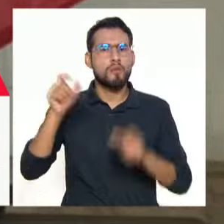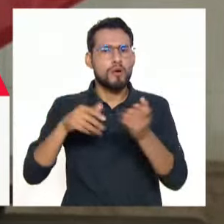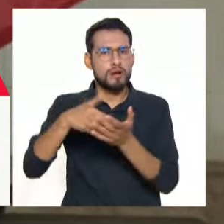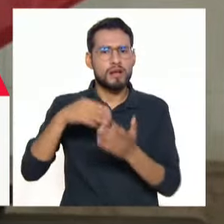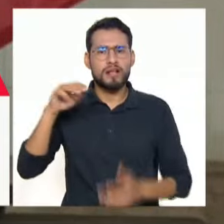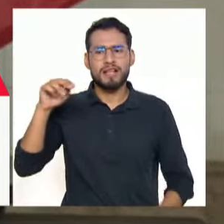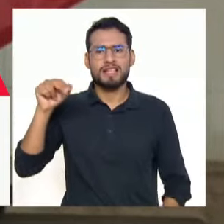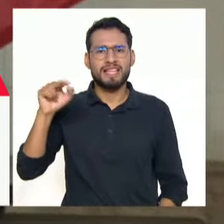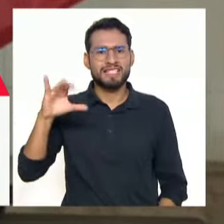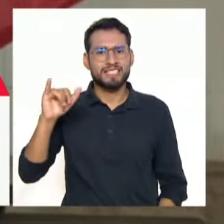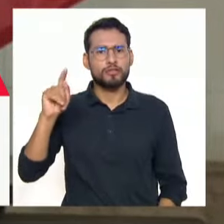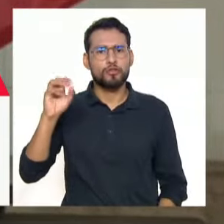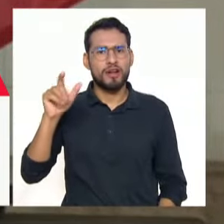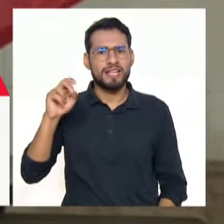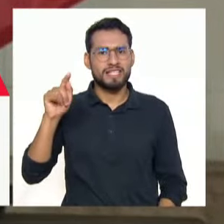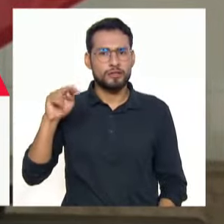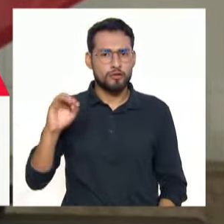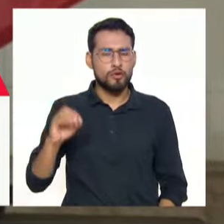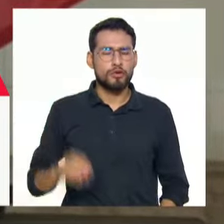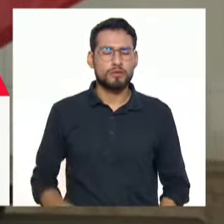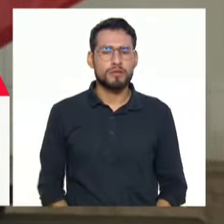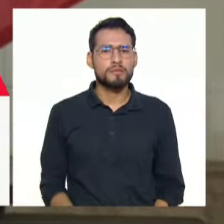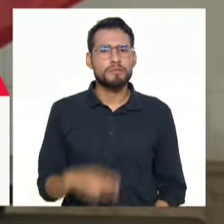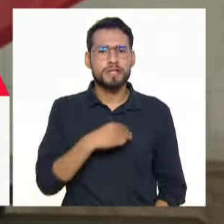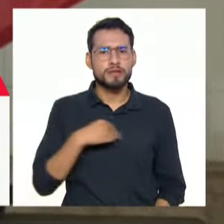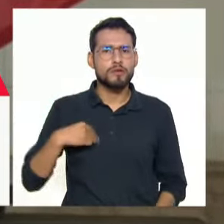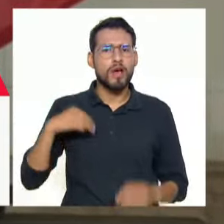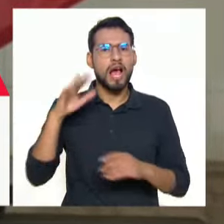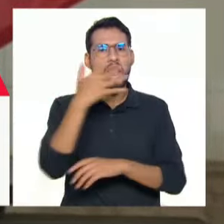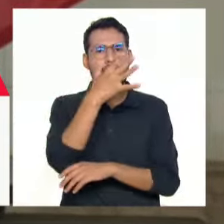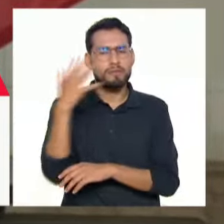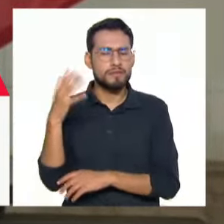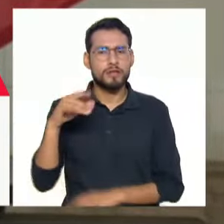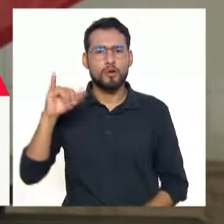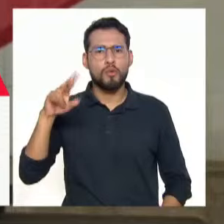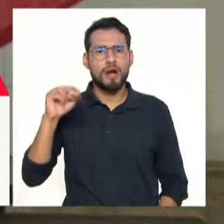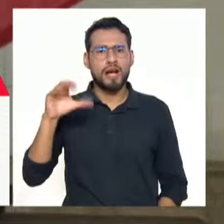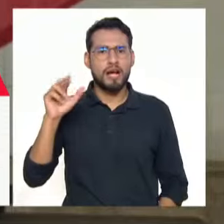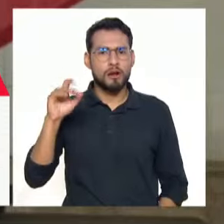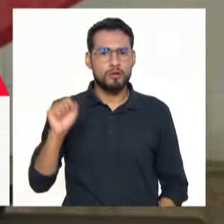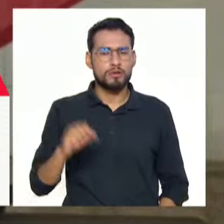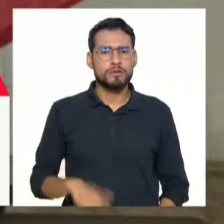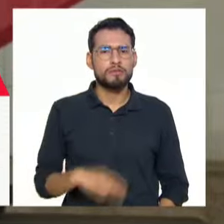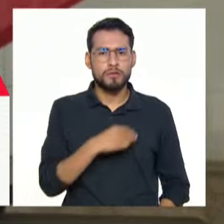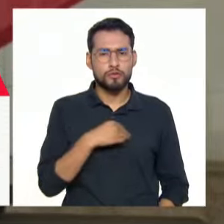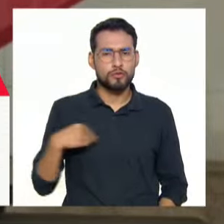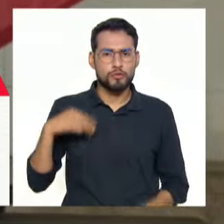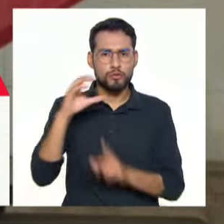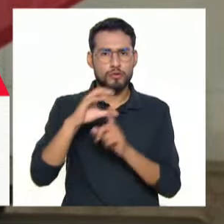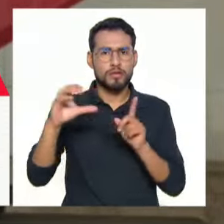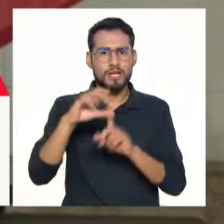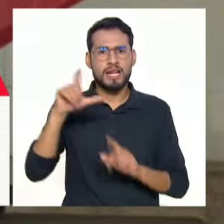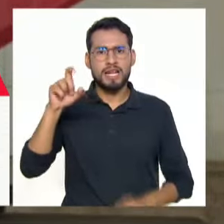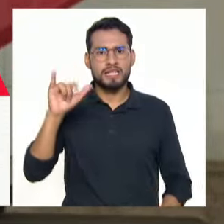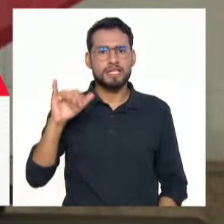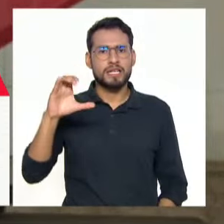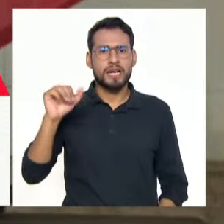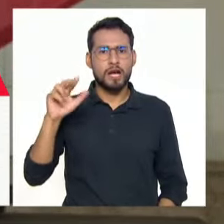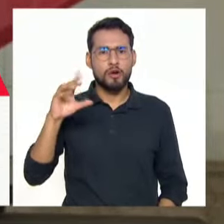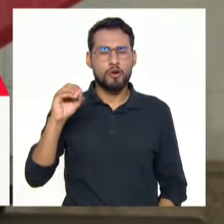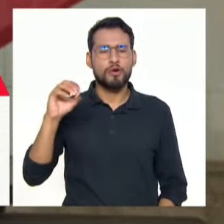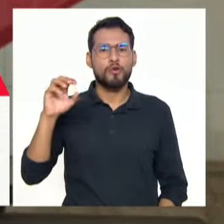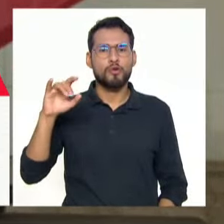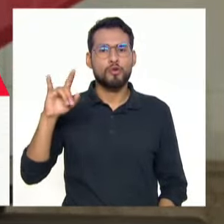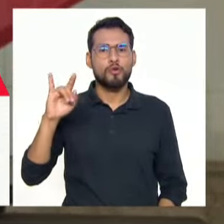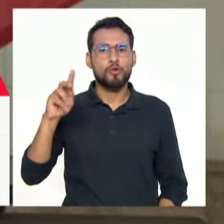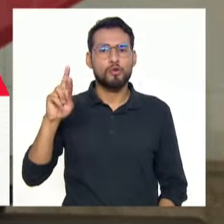Tolentino Gamarra. Ministerio del Ambiente, Juan Carlos Castro Vargas. Ministerio de Cultura, Leslie Carol Urteaga